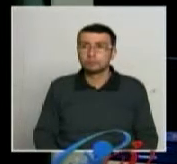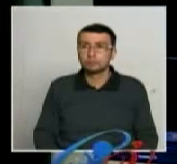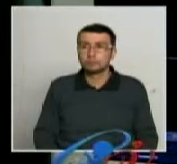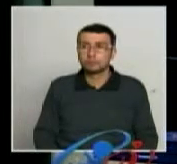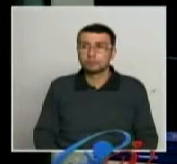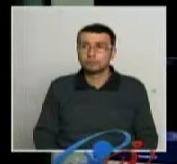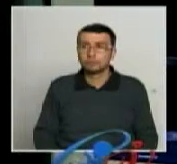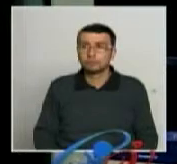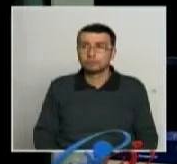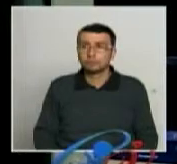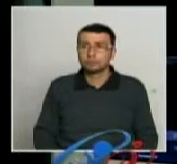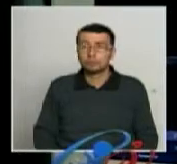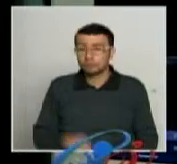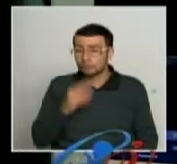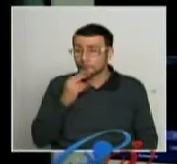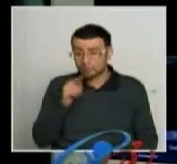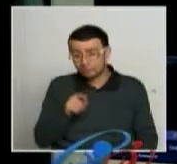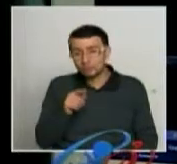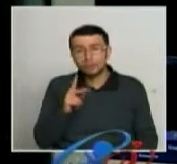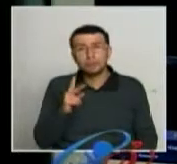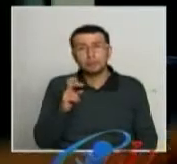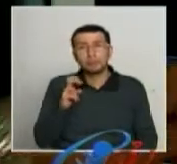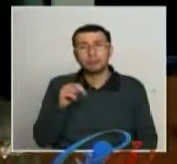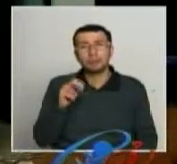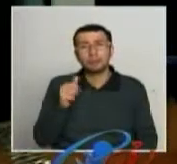vena femoral. Vemos que tiene